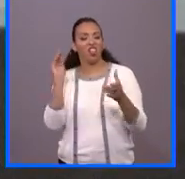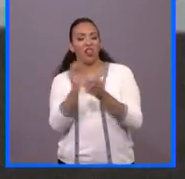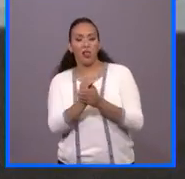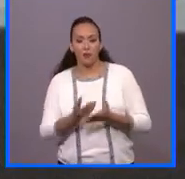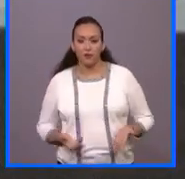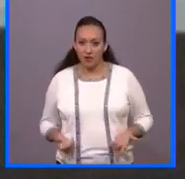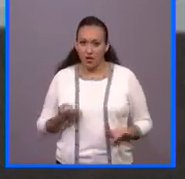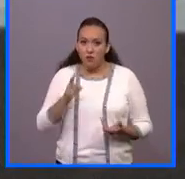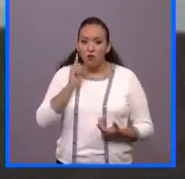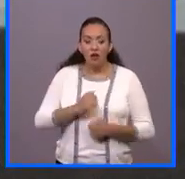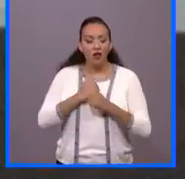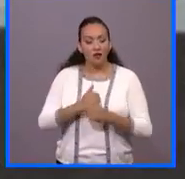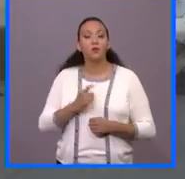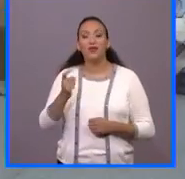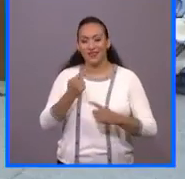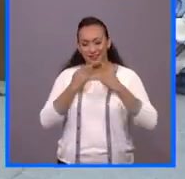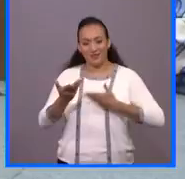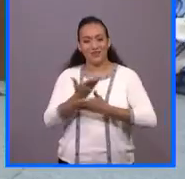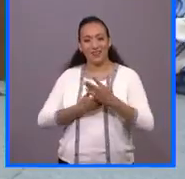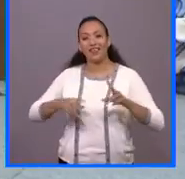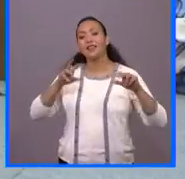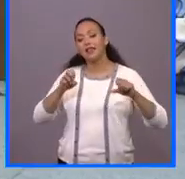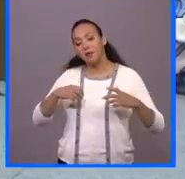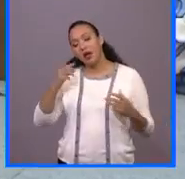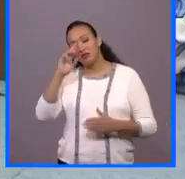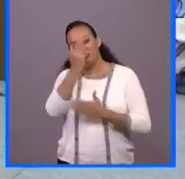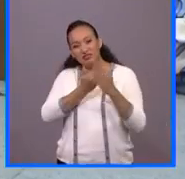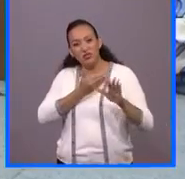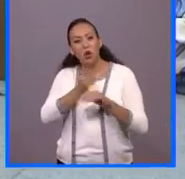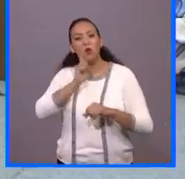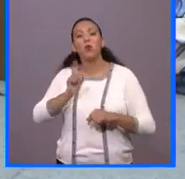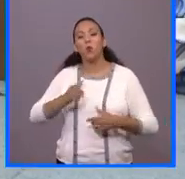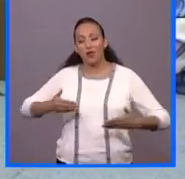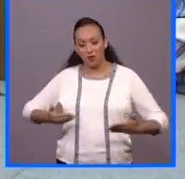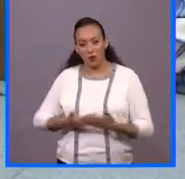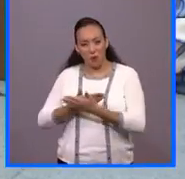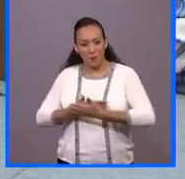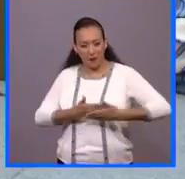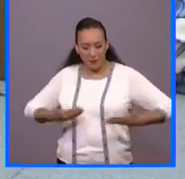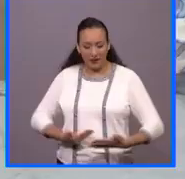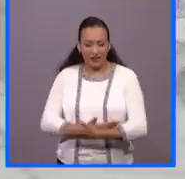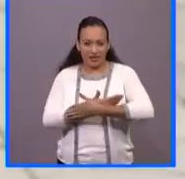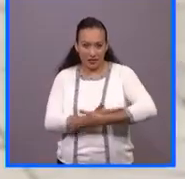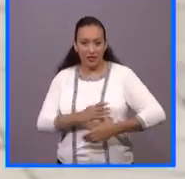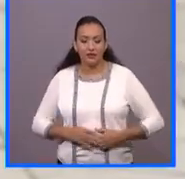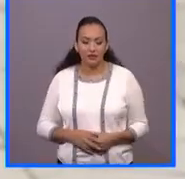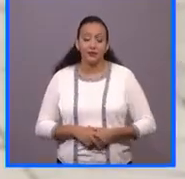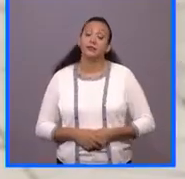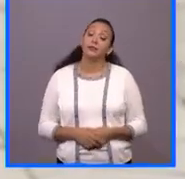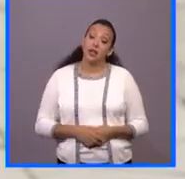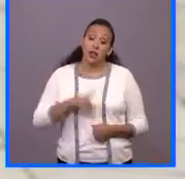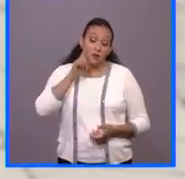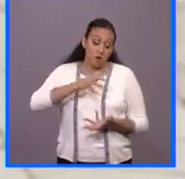mesa de diálogo Violencia obstétrica, conceptualización y abordaje del fenómeno, organizada por la Suprema Corte. La mayoría de